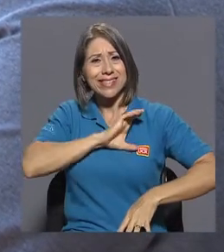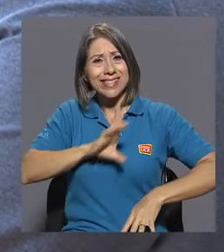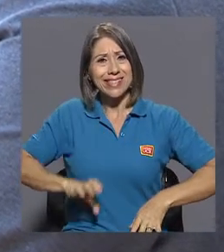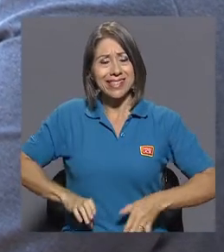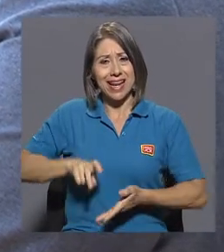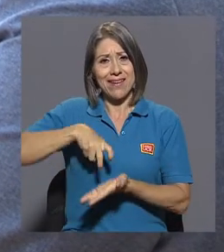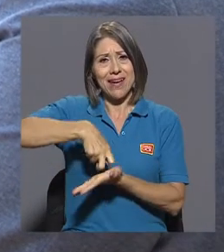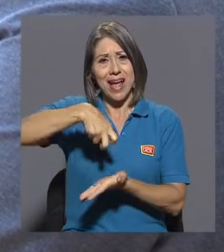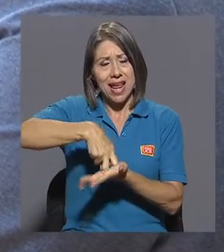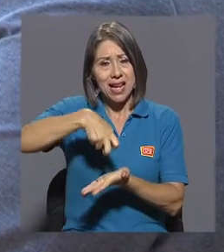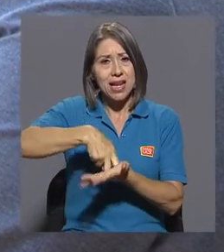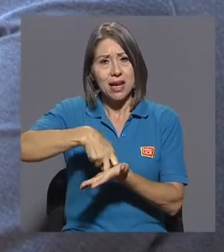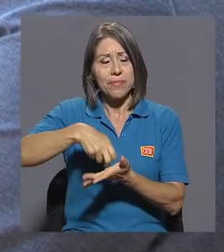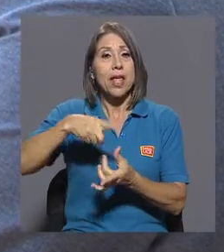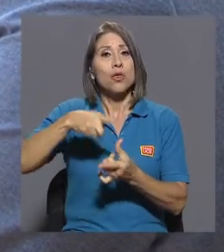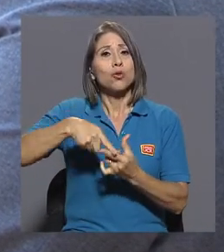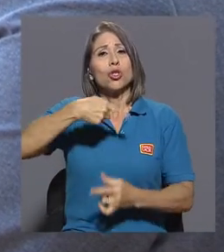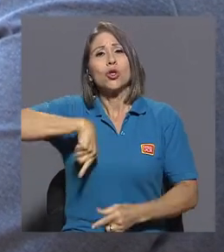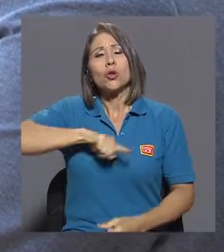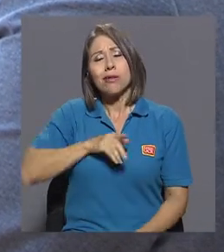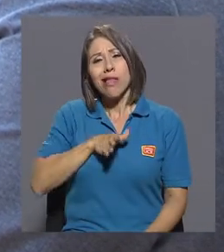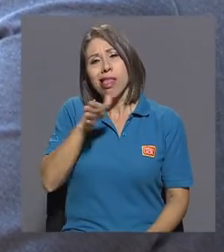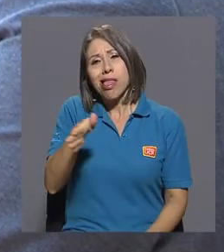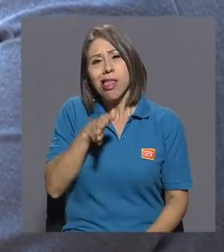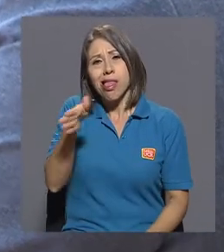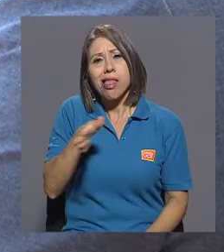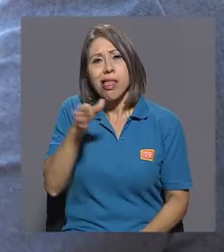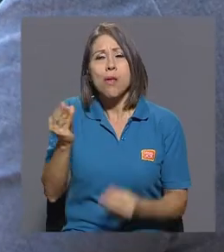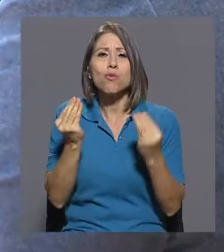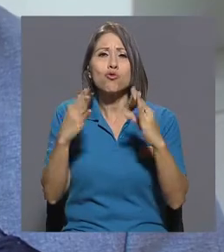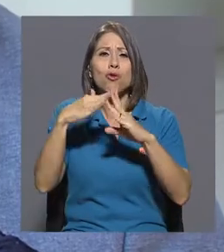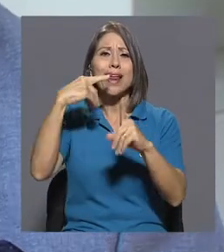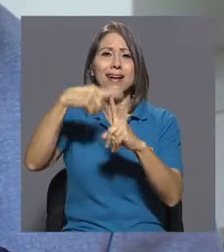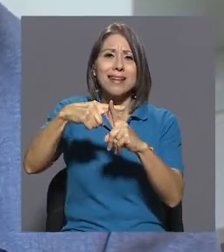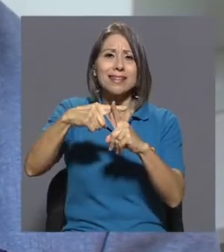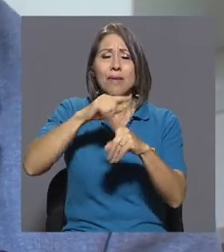Entonces íbamos mucho a la iglesia, todo era muy estructurado,